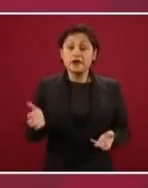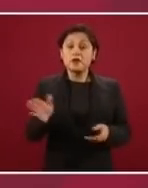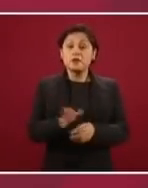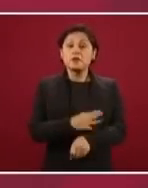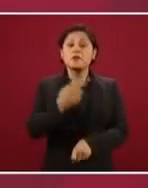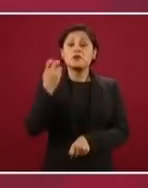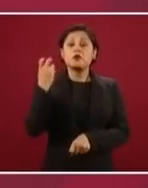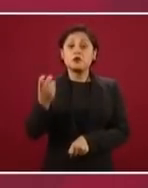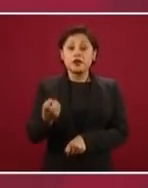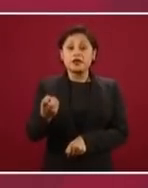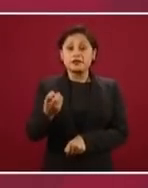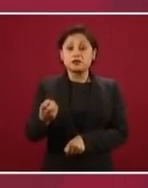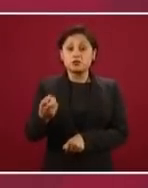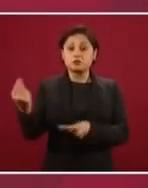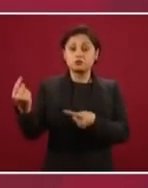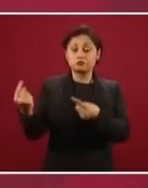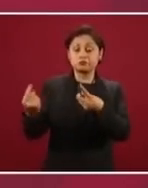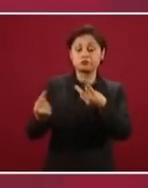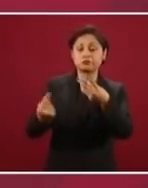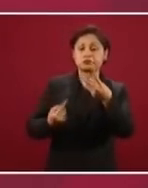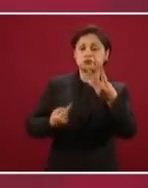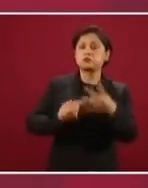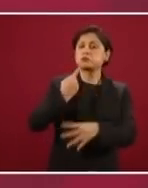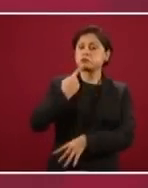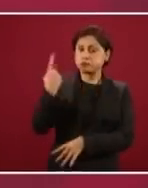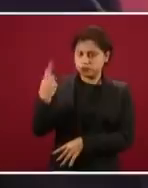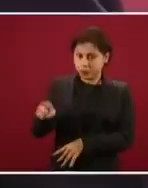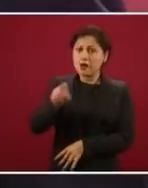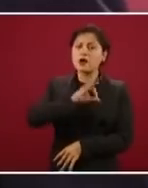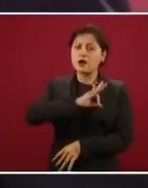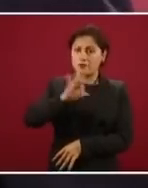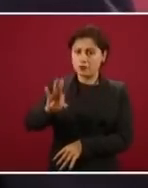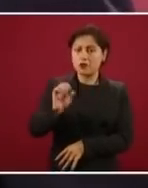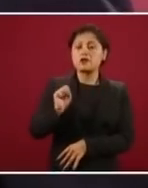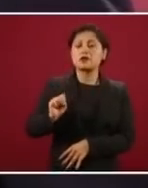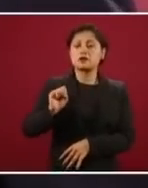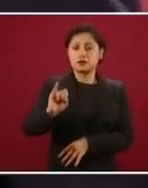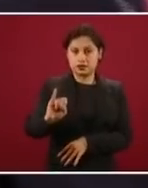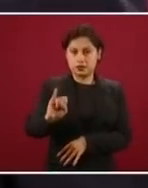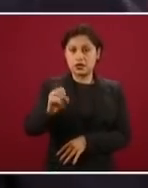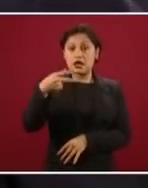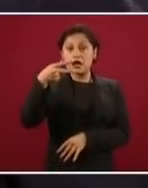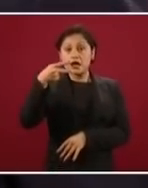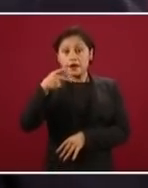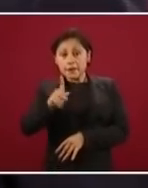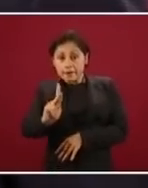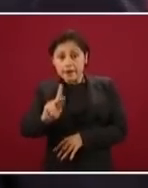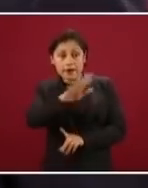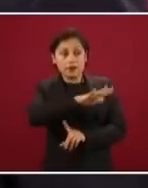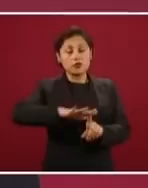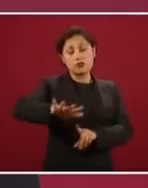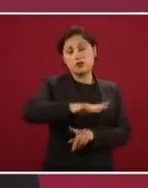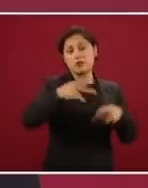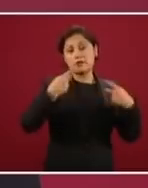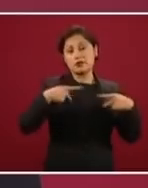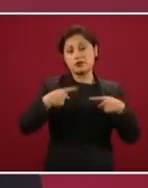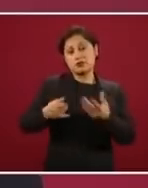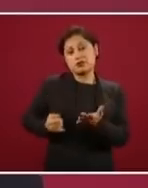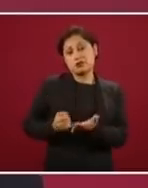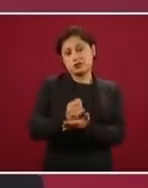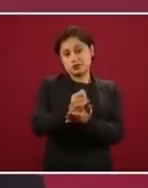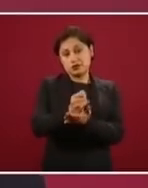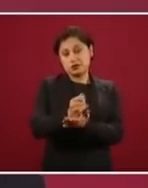pero es la gente la que tiene que plantearlo yo no quiero